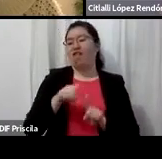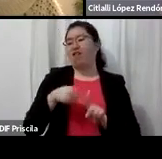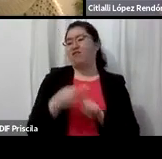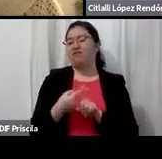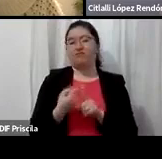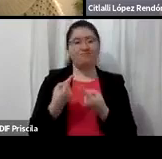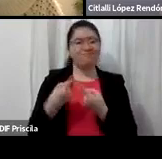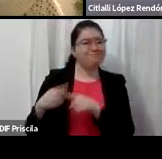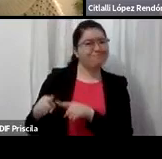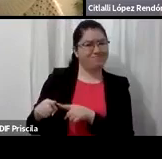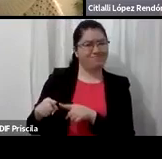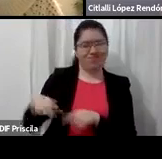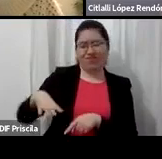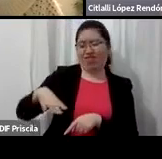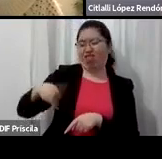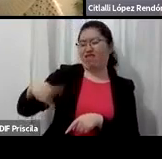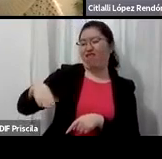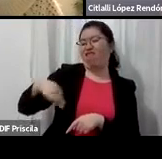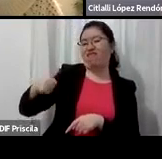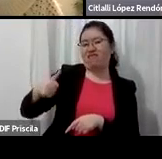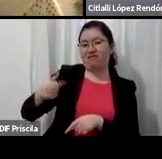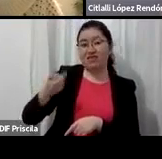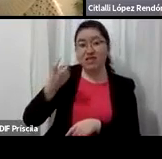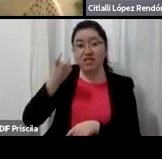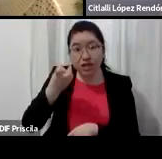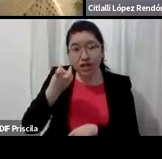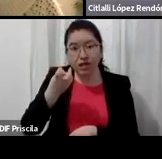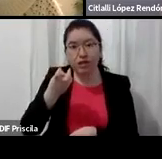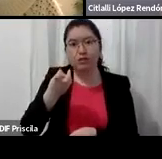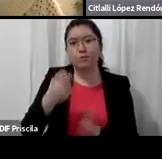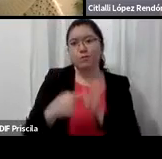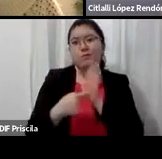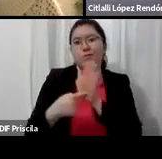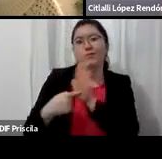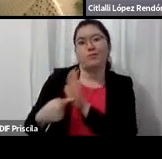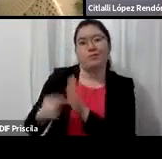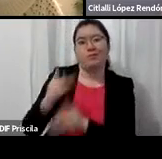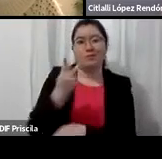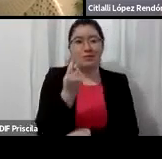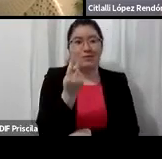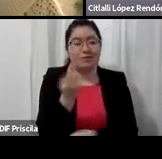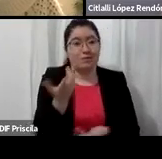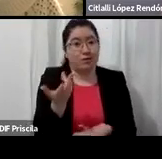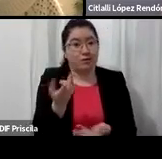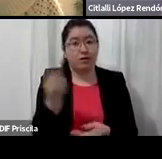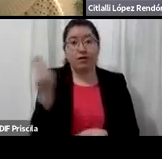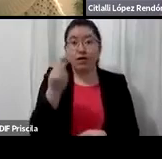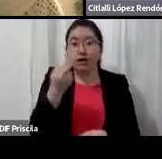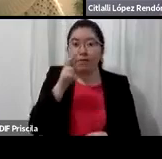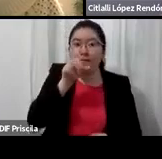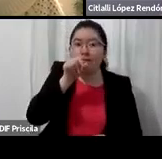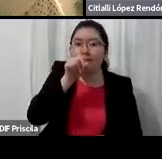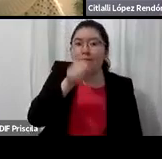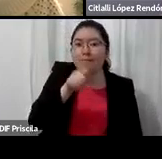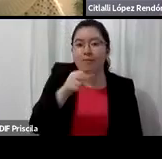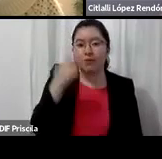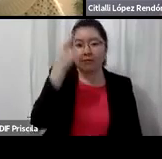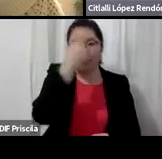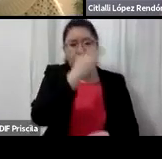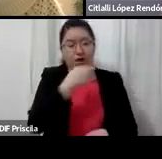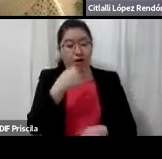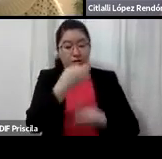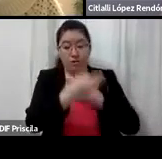también considerar todos estos diferentes espacios en los que se tiene que hacer un trabajo en